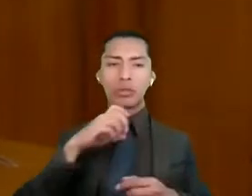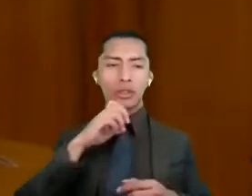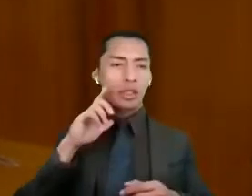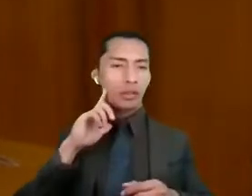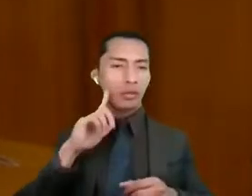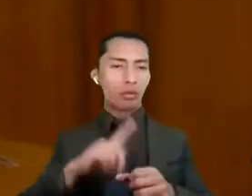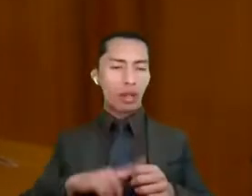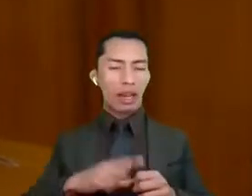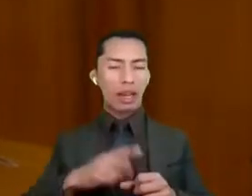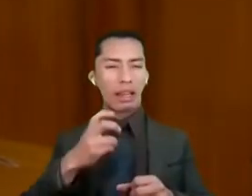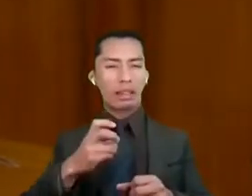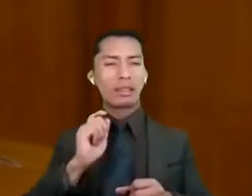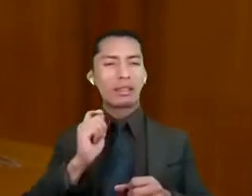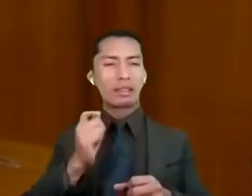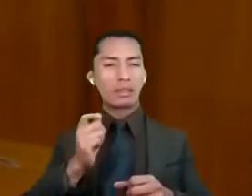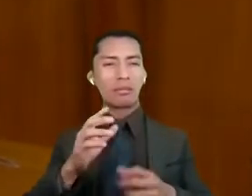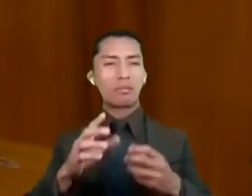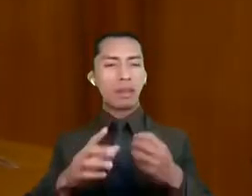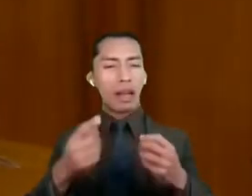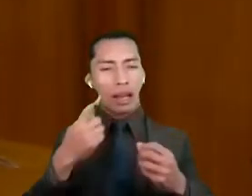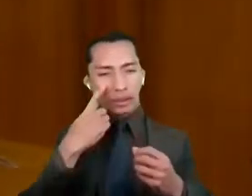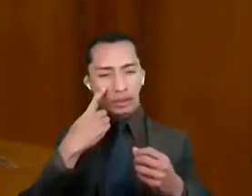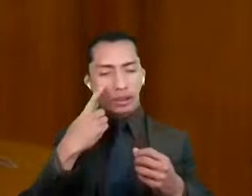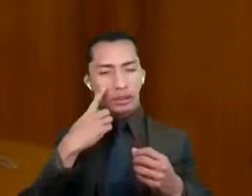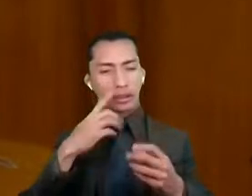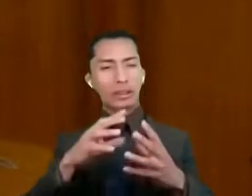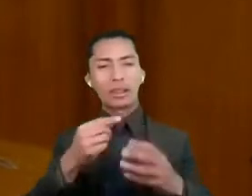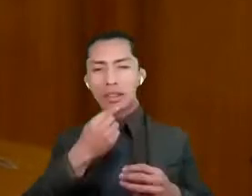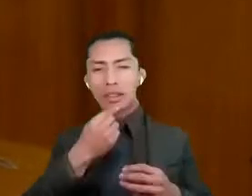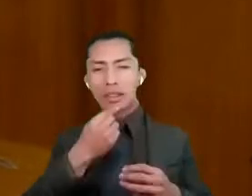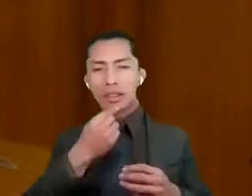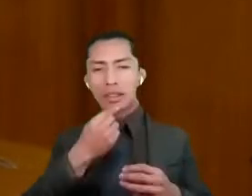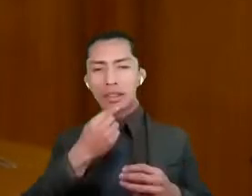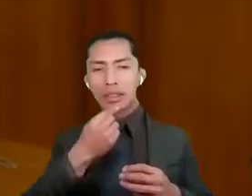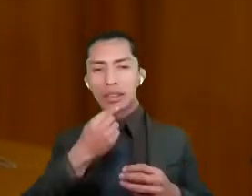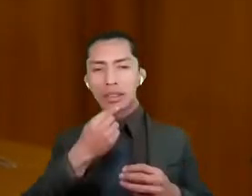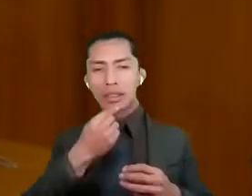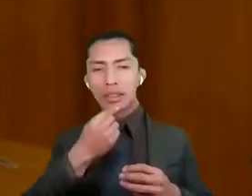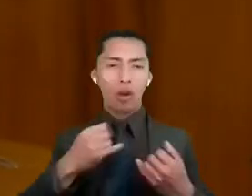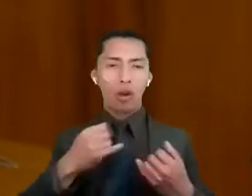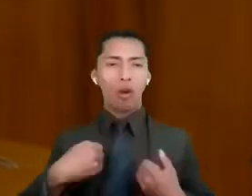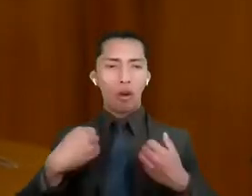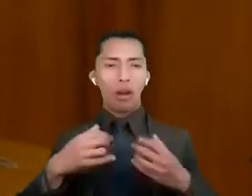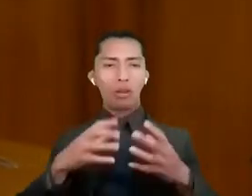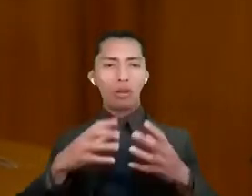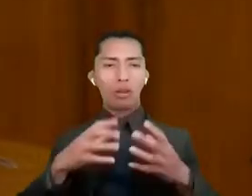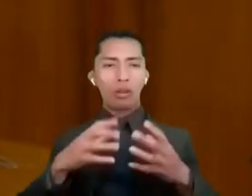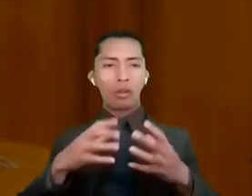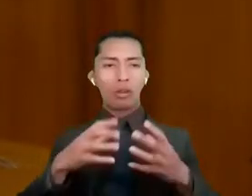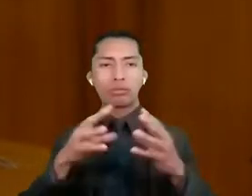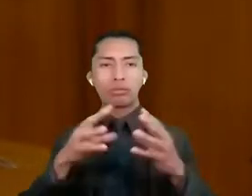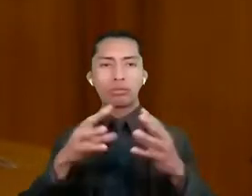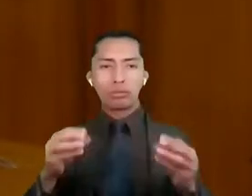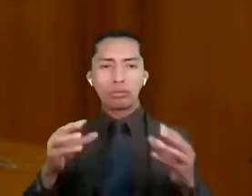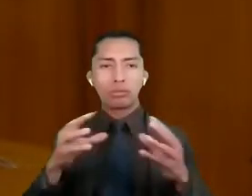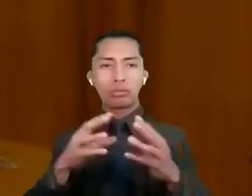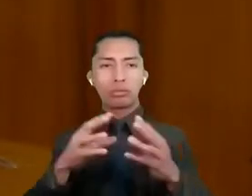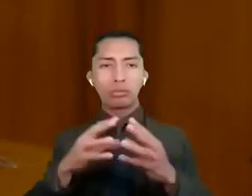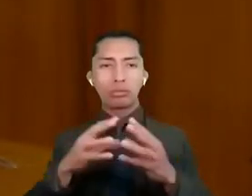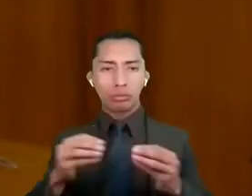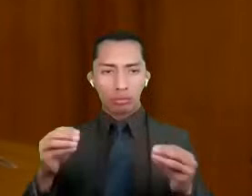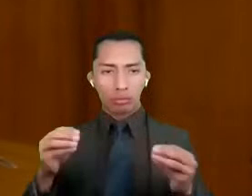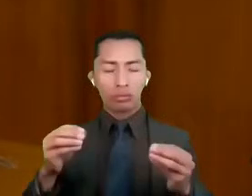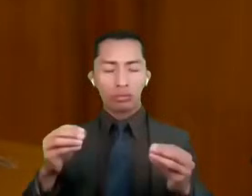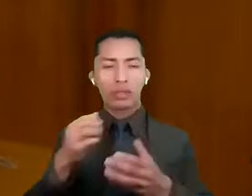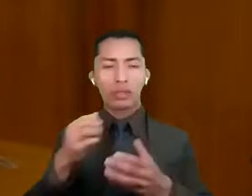de las desapariciones de niñas y adolescentes en las zonas urbanas del Estado de México. La información demuestra